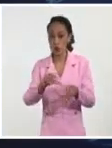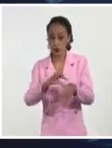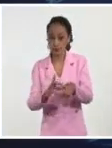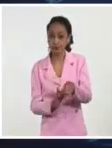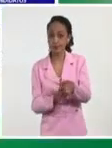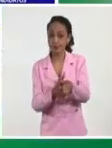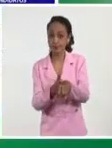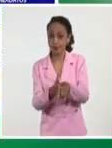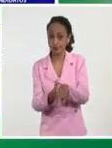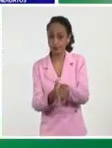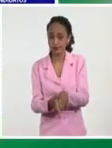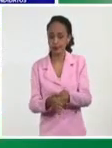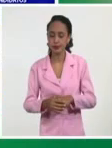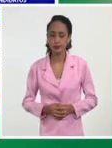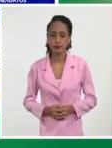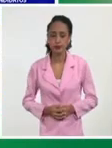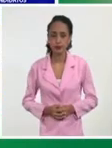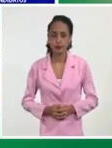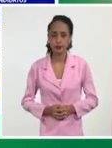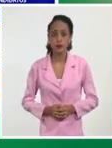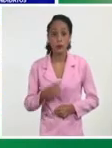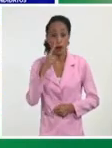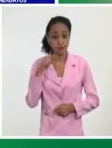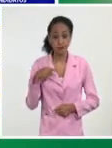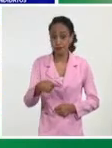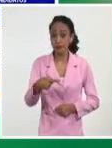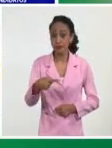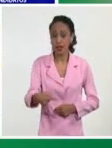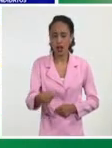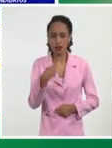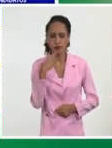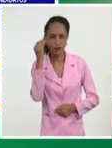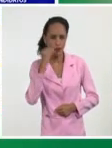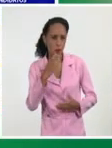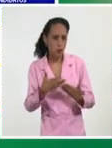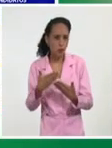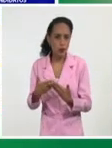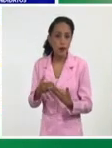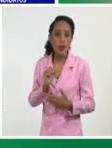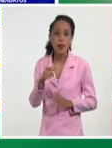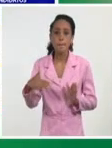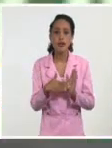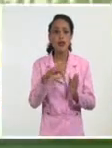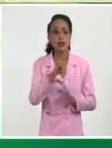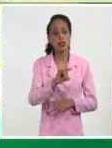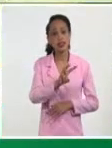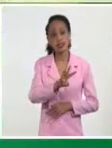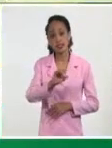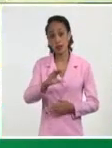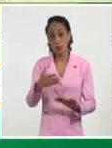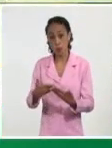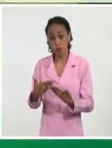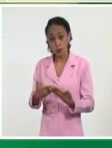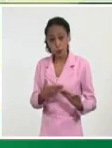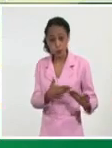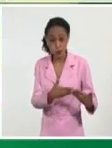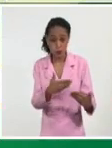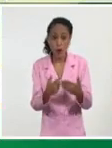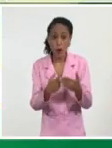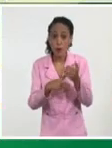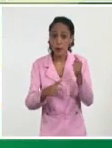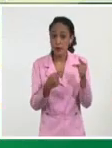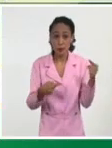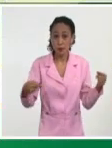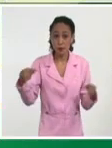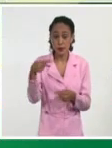la COVID-19. Para la detección diaria se realizaron un total de 10.936 muestras. Las provincias con